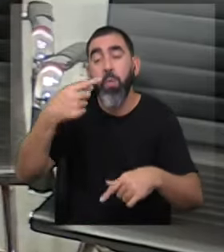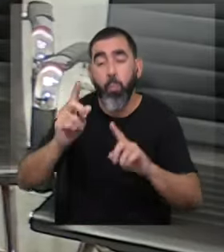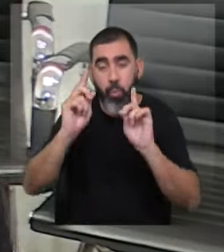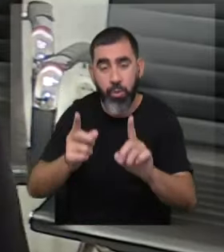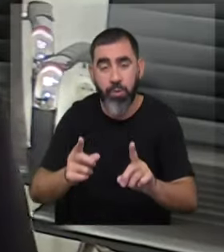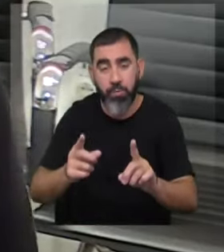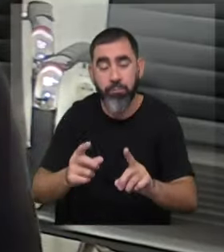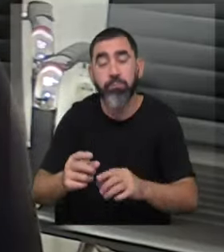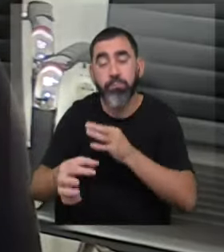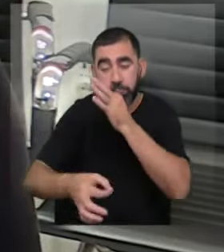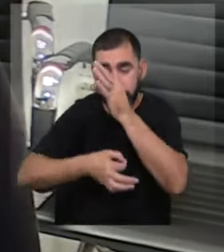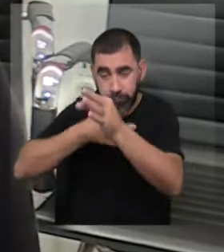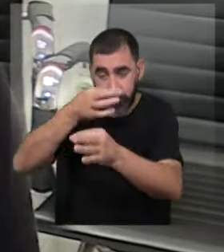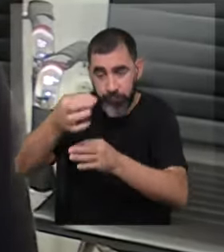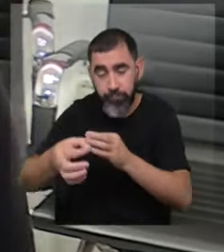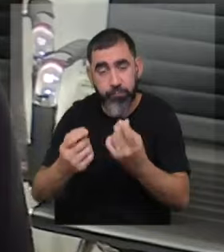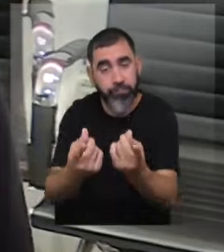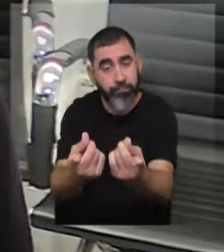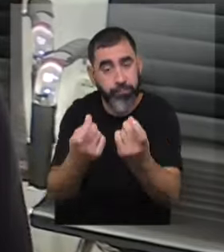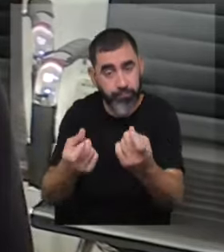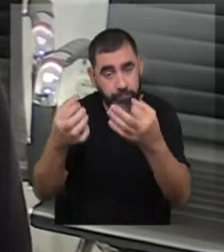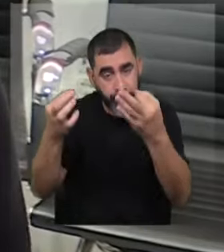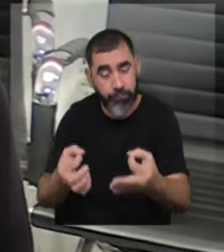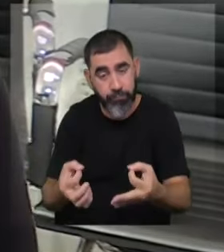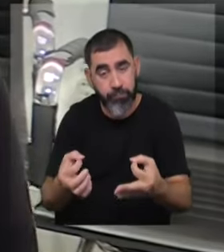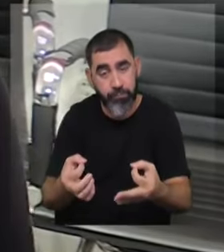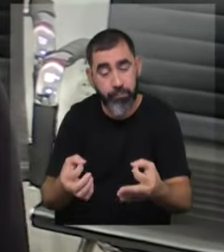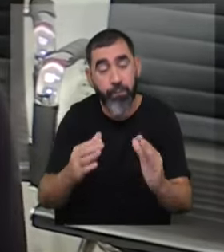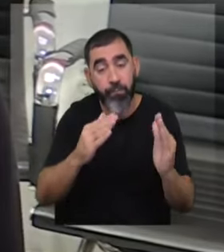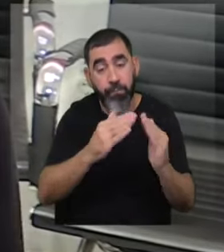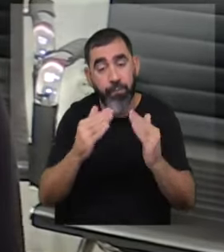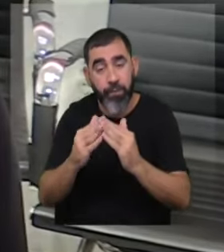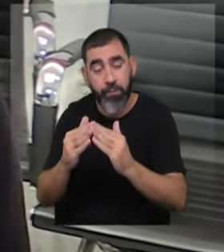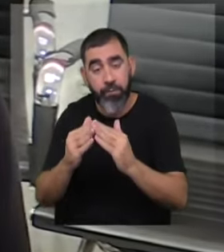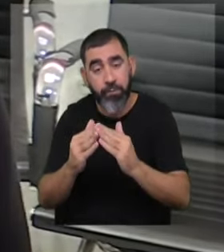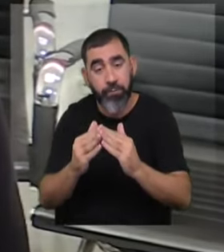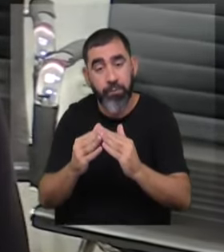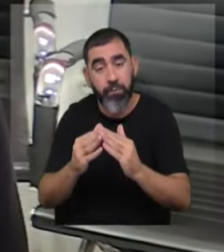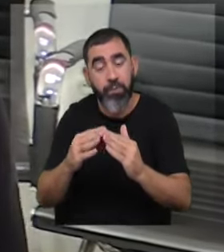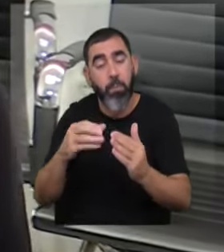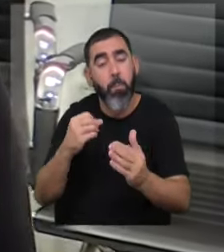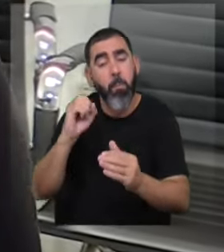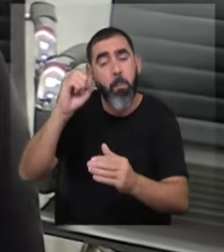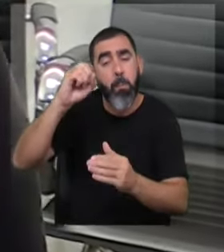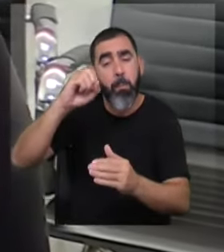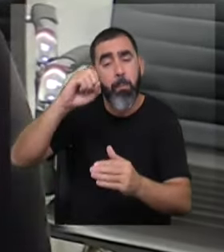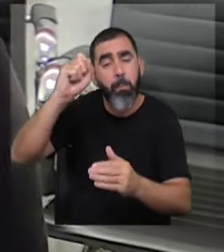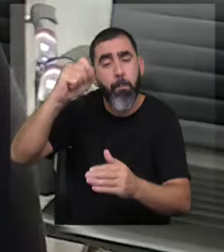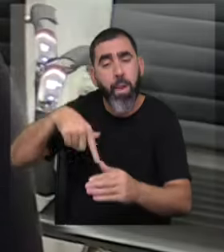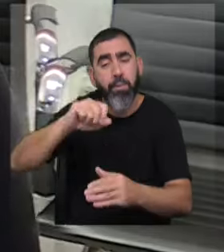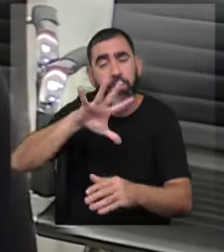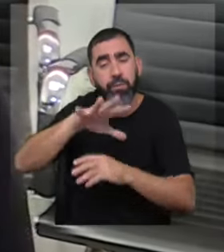qué explicamos nosotros? La necesidad de la vivienda. Había un plan quinquenal proponiendo